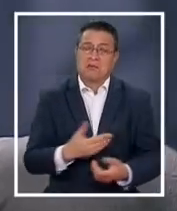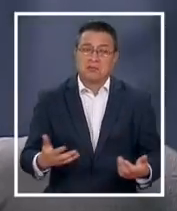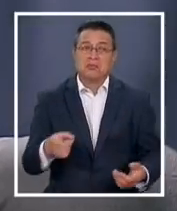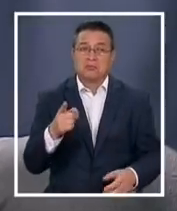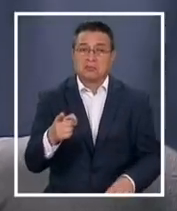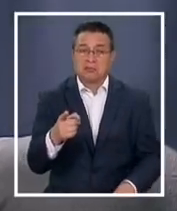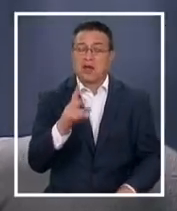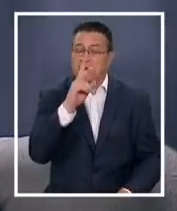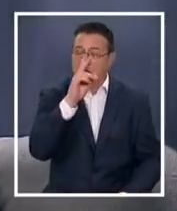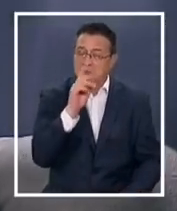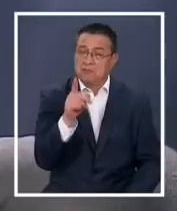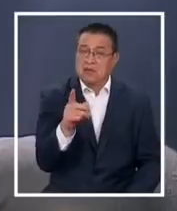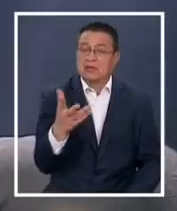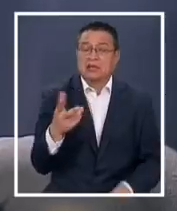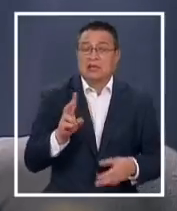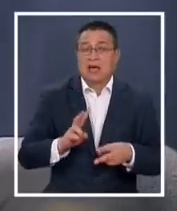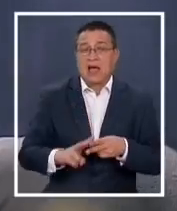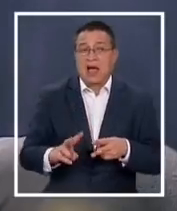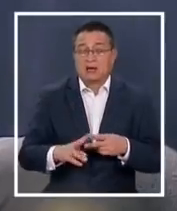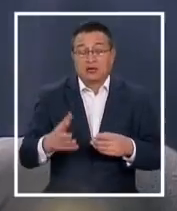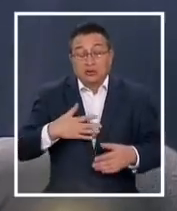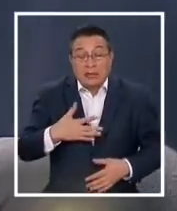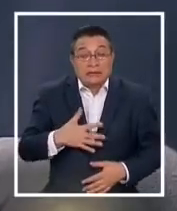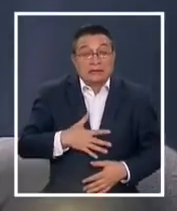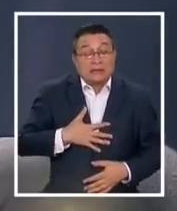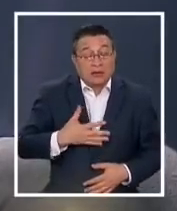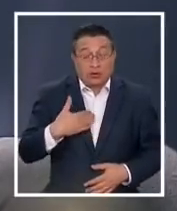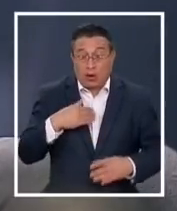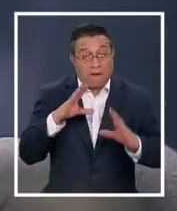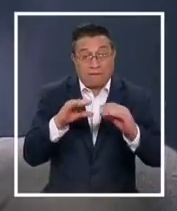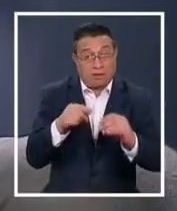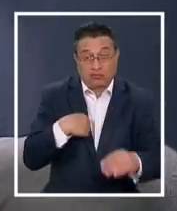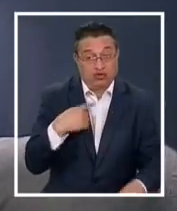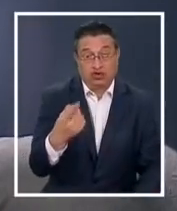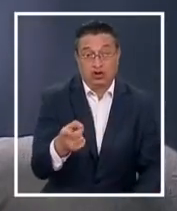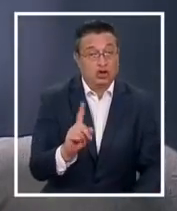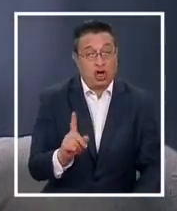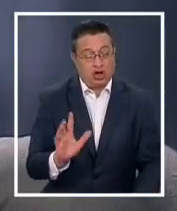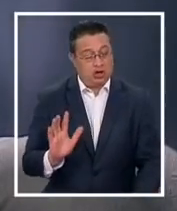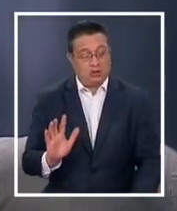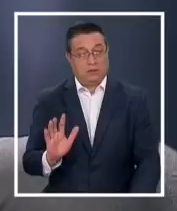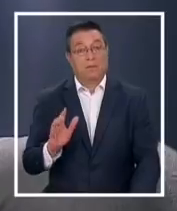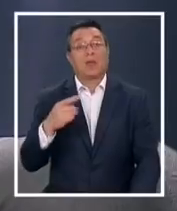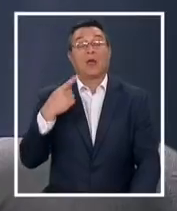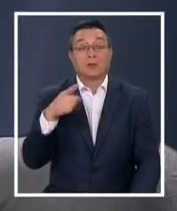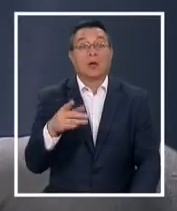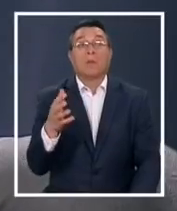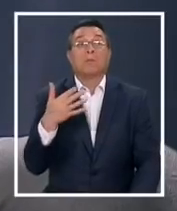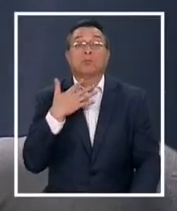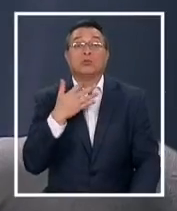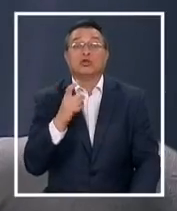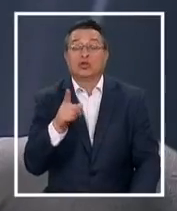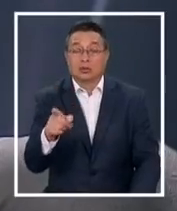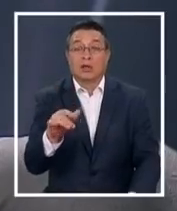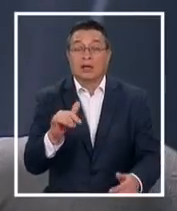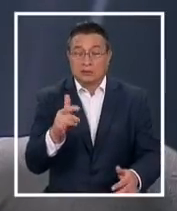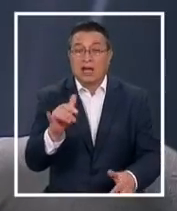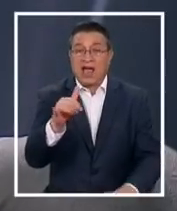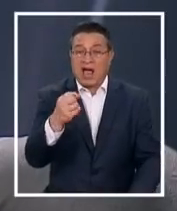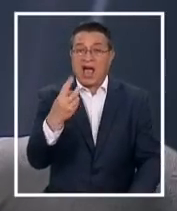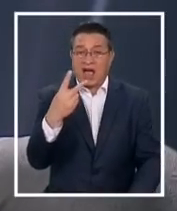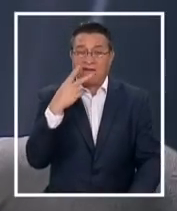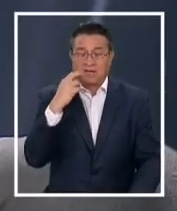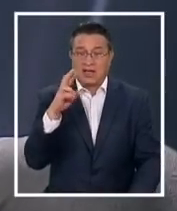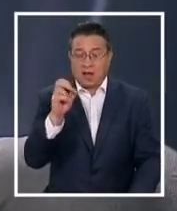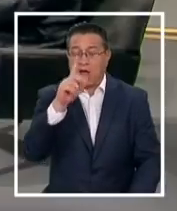que Javiera también está haciendo, yo esto es una percepción, no lo he hablado con ella, pero ¿por qué no leer también en lo que hace Javiera una suerte quizás